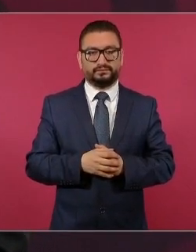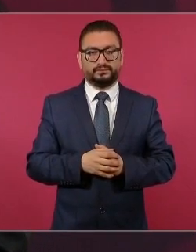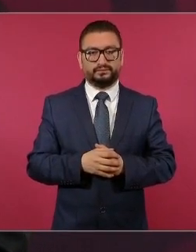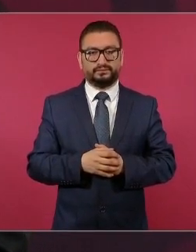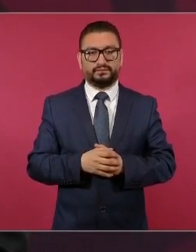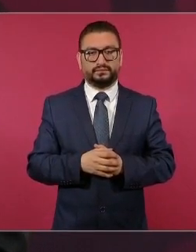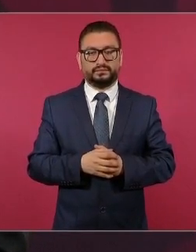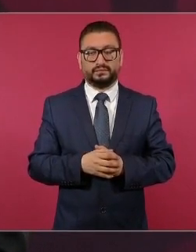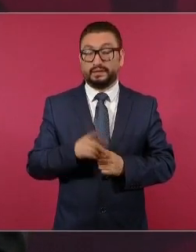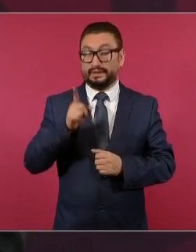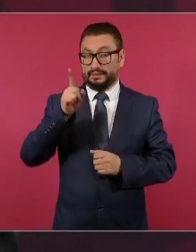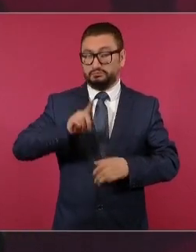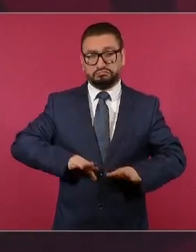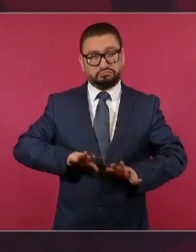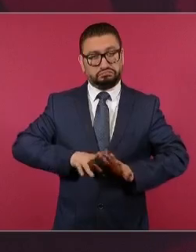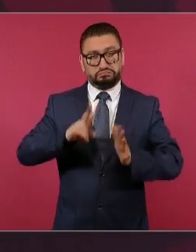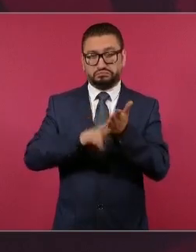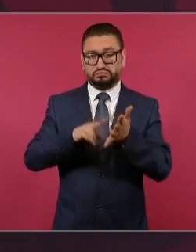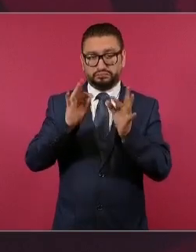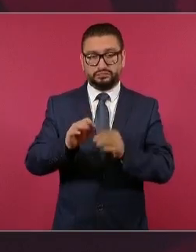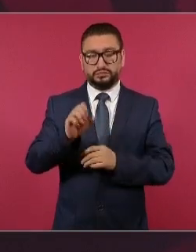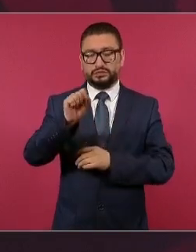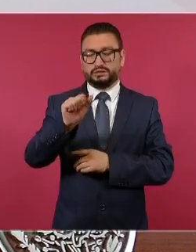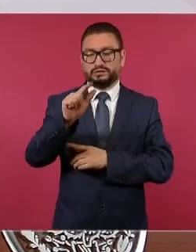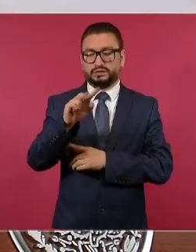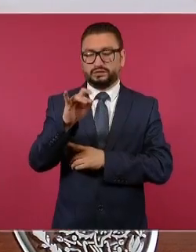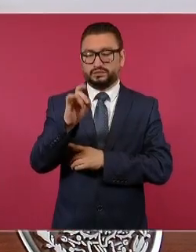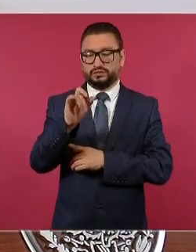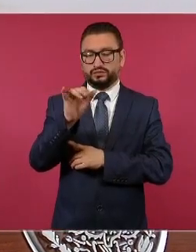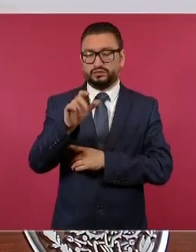de principios, Salvador Alvarado,